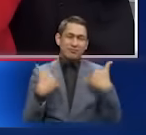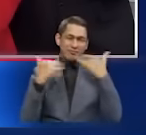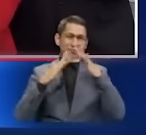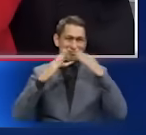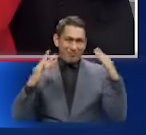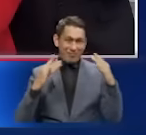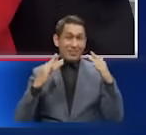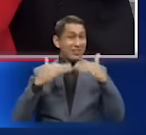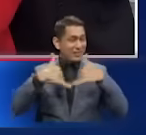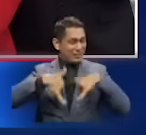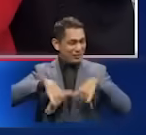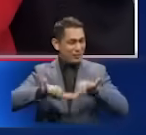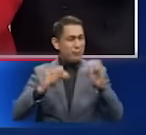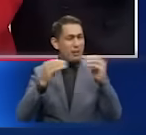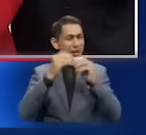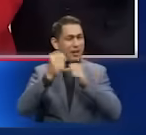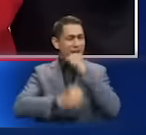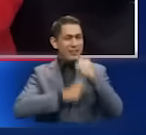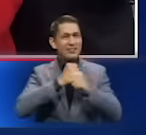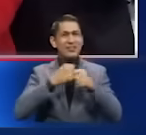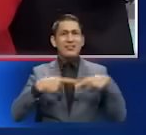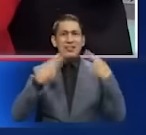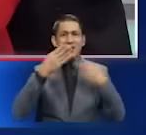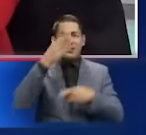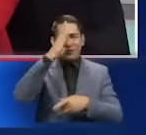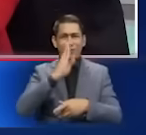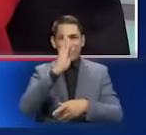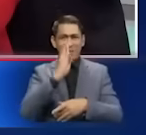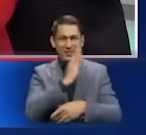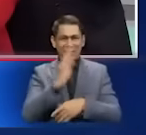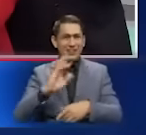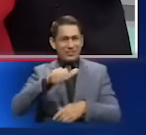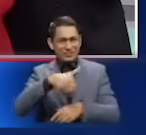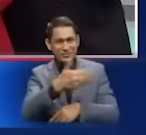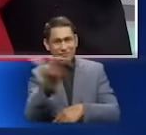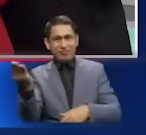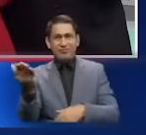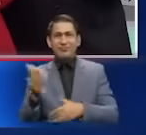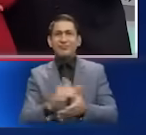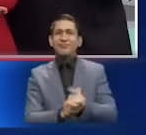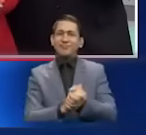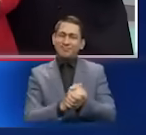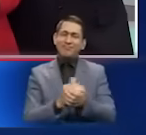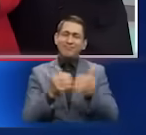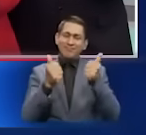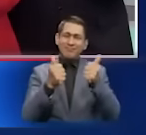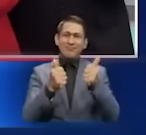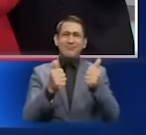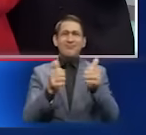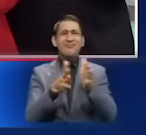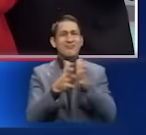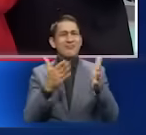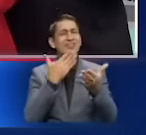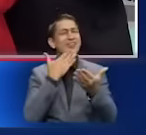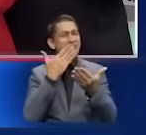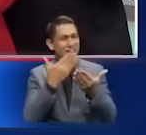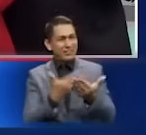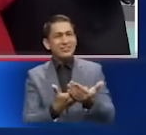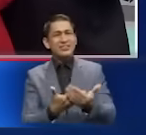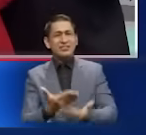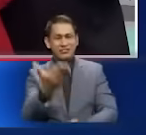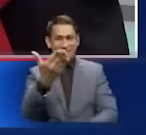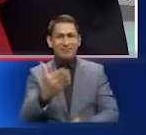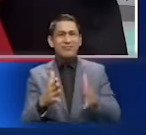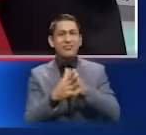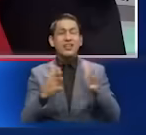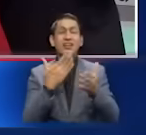por muchos años más de vida. Muchas gracias, que Dios los bendiga a todos. Gracias por este detalle tan hermoso, que obviamente lo voy a llevar siempre en mi corazón.